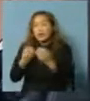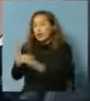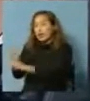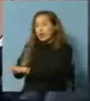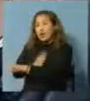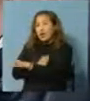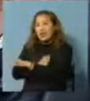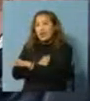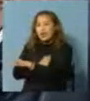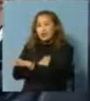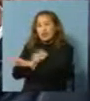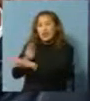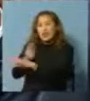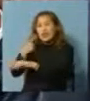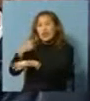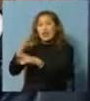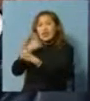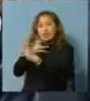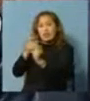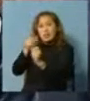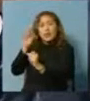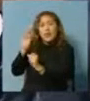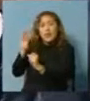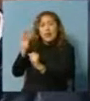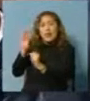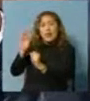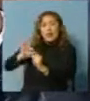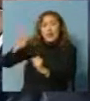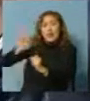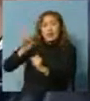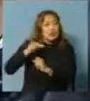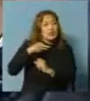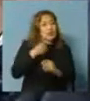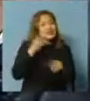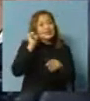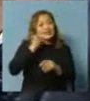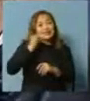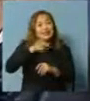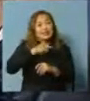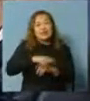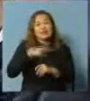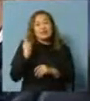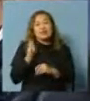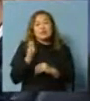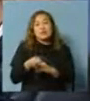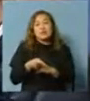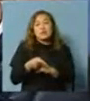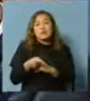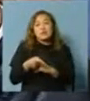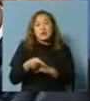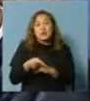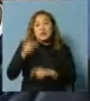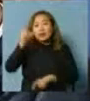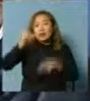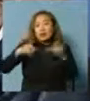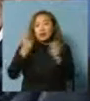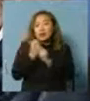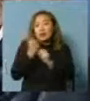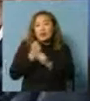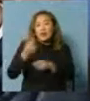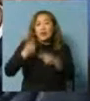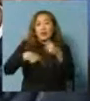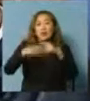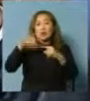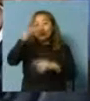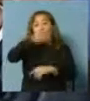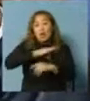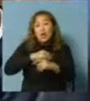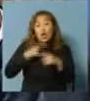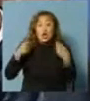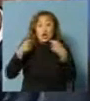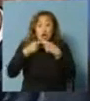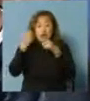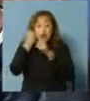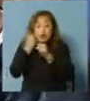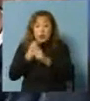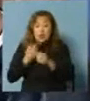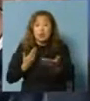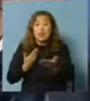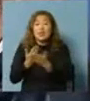año blanquearon 1.700. Claro, este es el requerimiento de los empleados en paritaria, de los sindicatos,